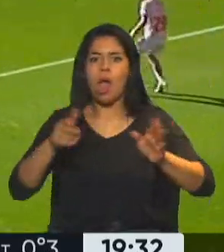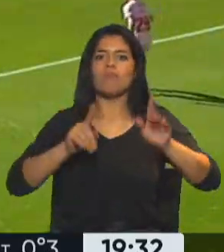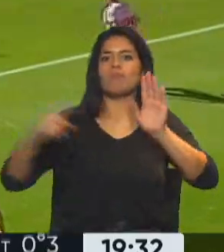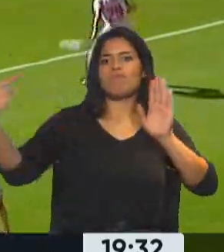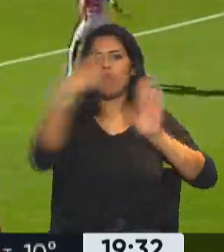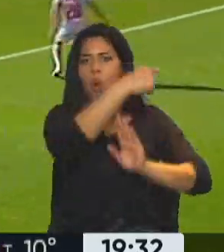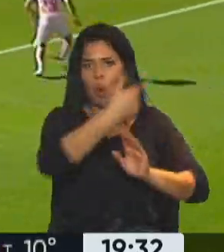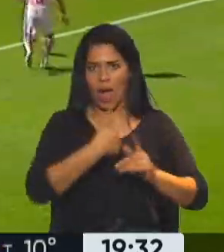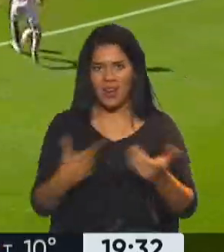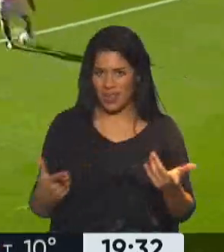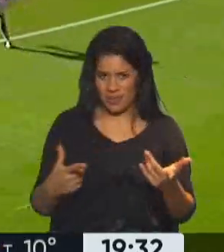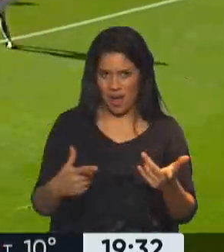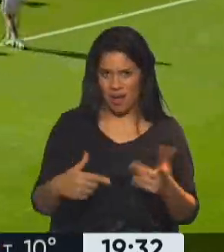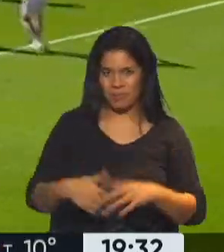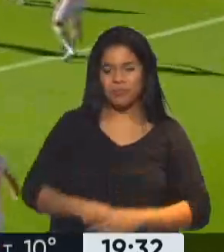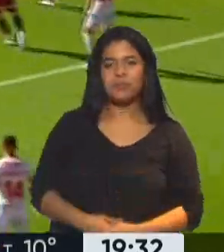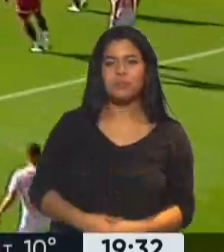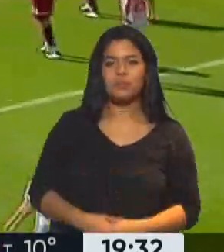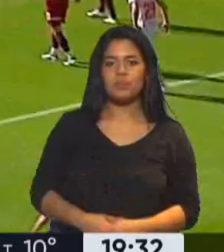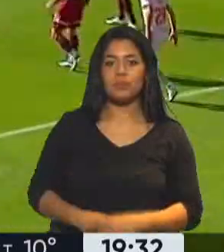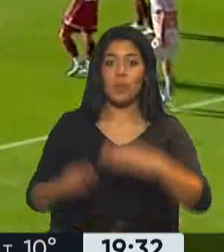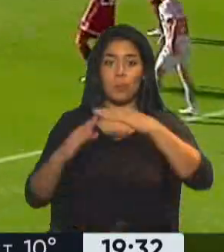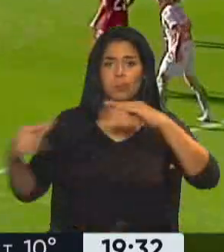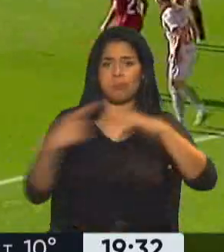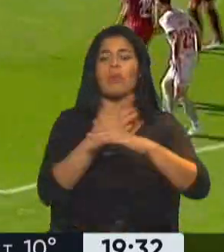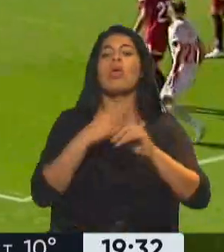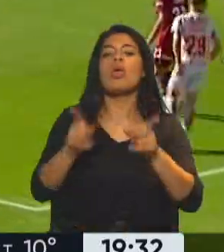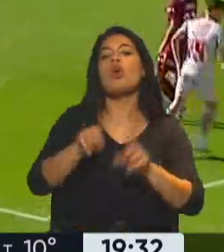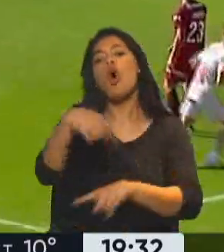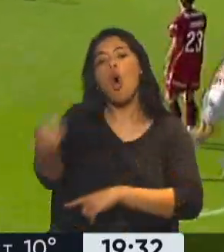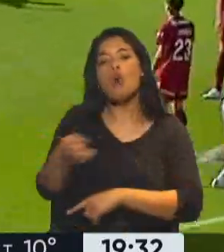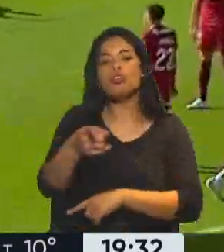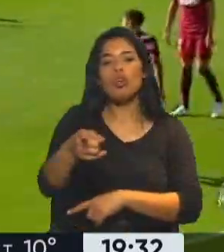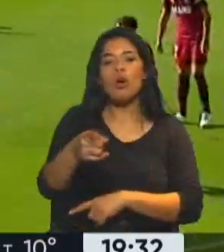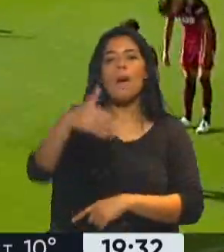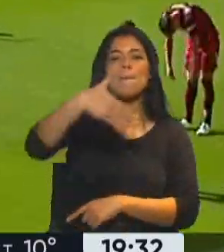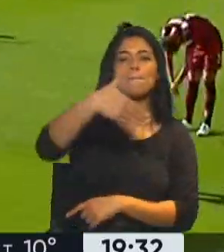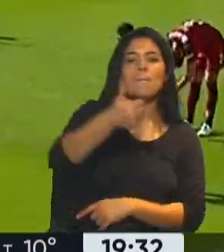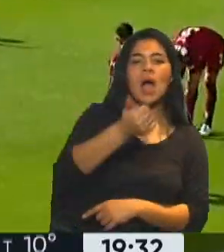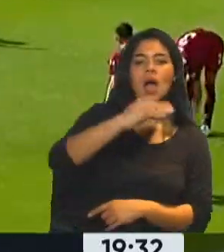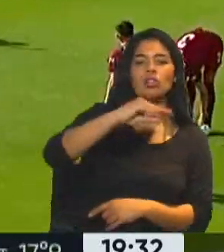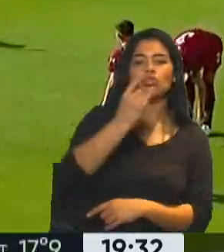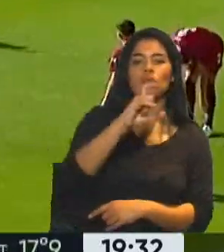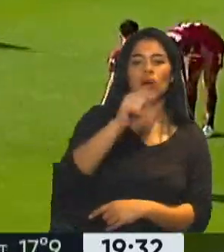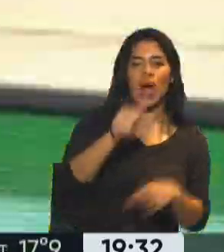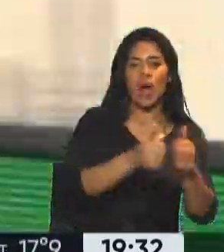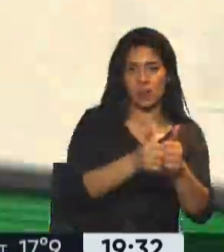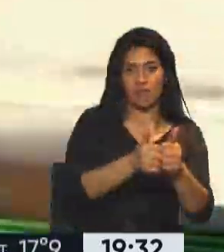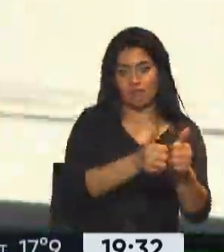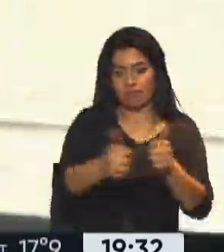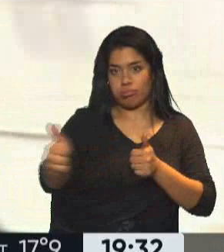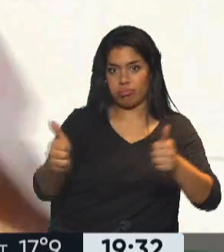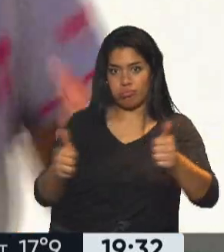Después llegó este centro que conecta a Machuca y anota el